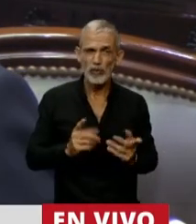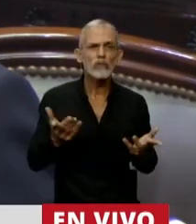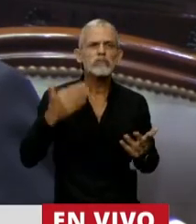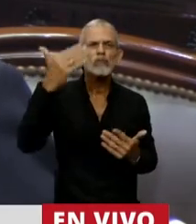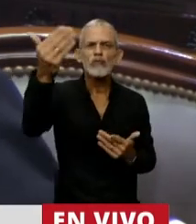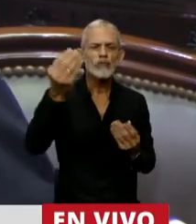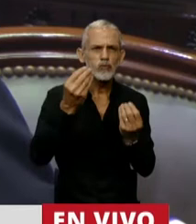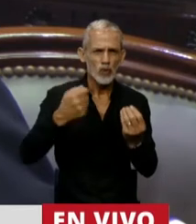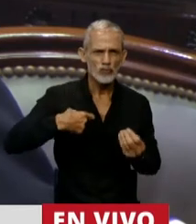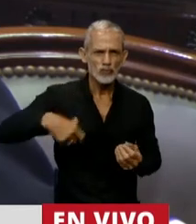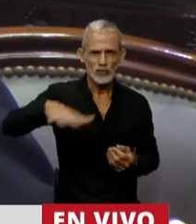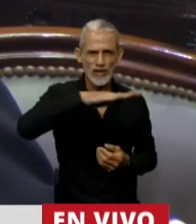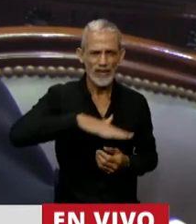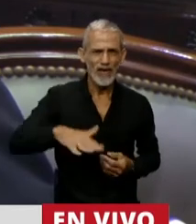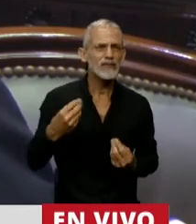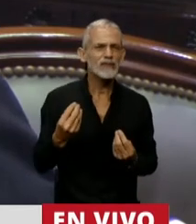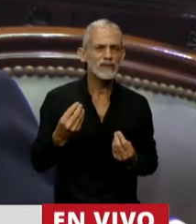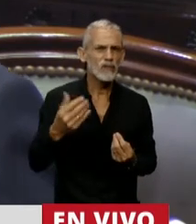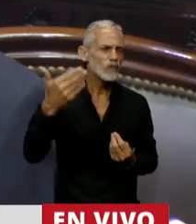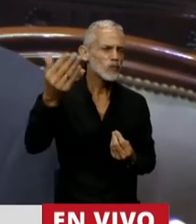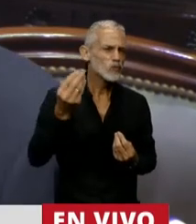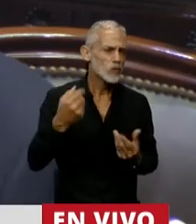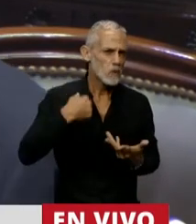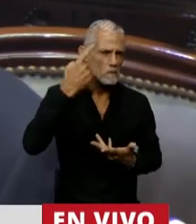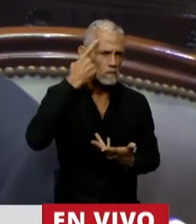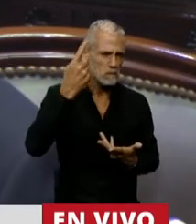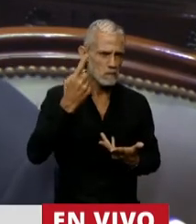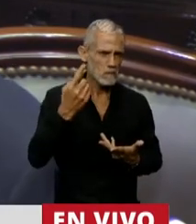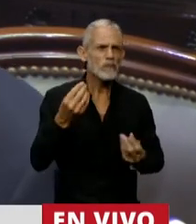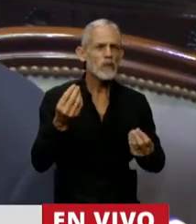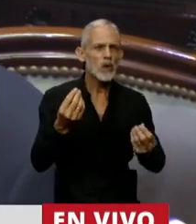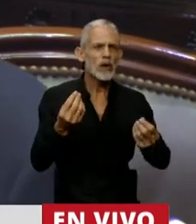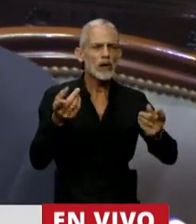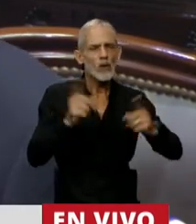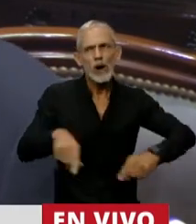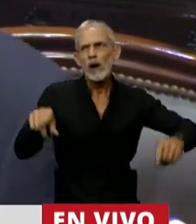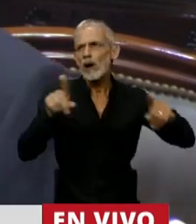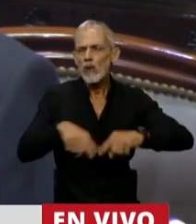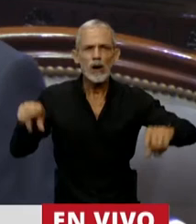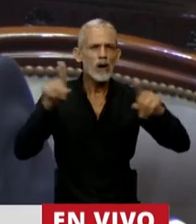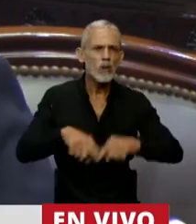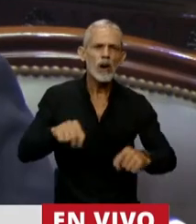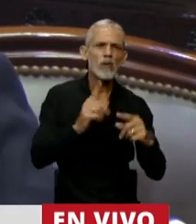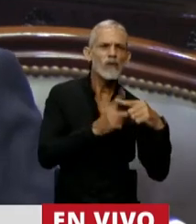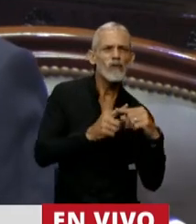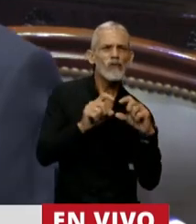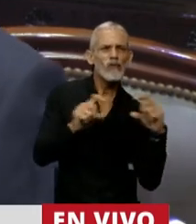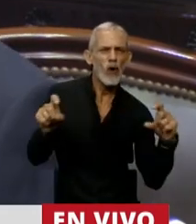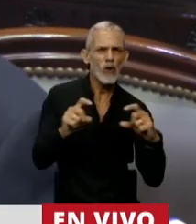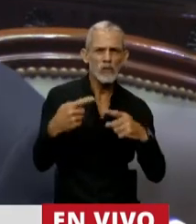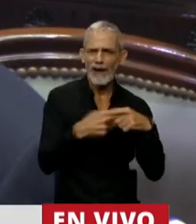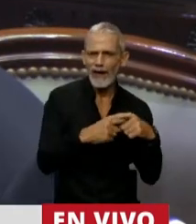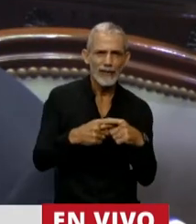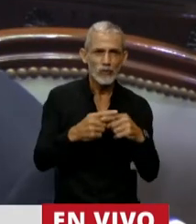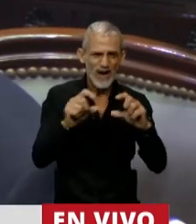como sociedad yo me pregunto por qué volvemos una y otra vez a discutir fórmulas como